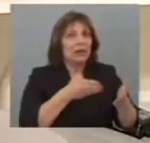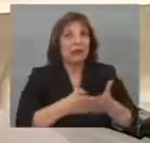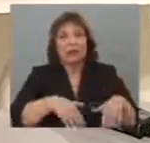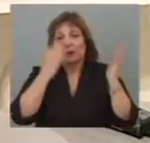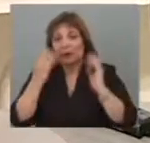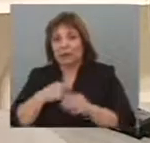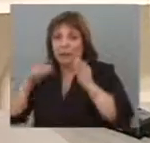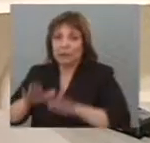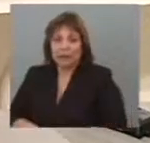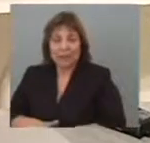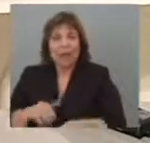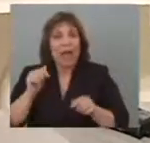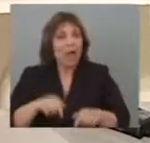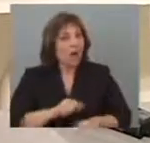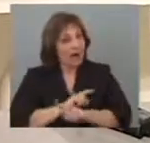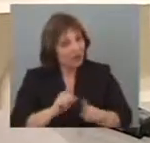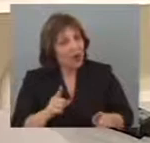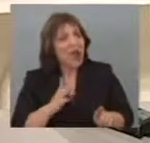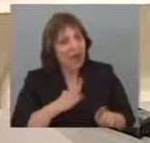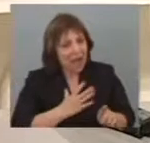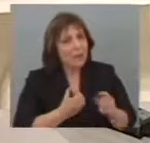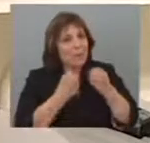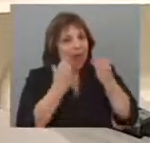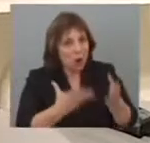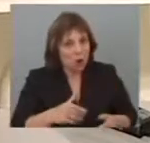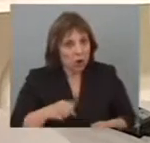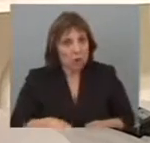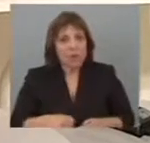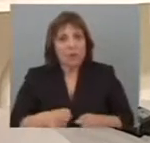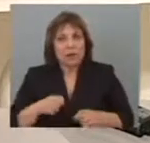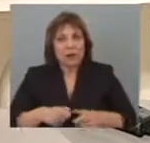respuestas diversas. Como decíamos hoy, el incremento